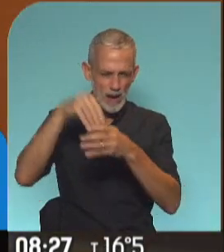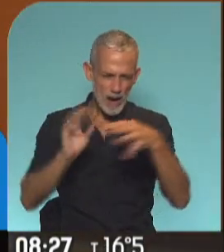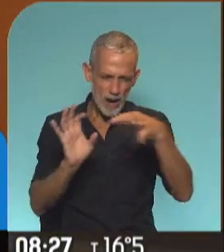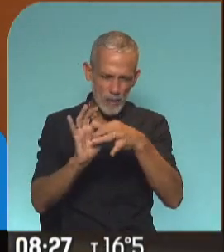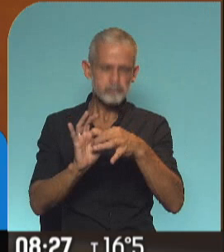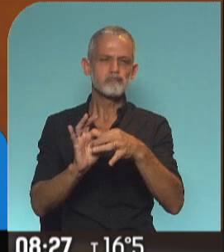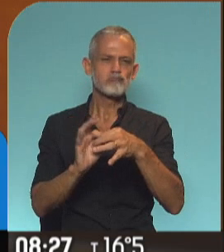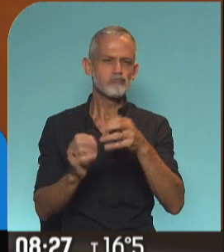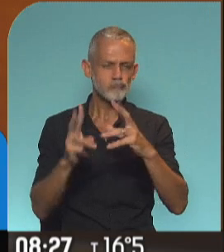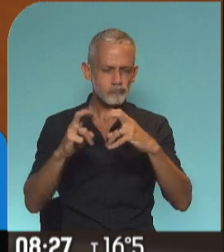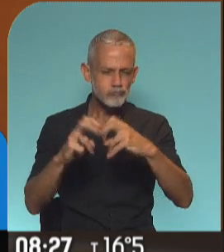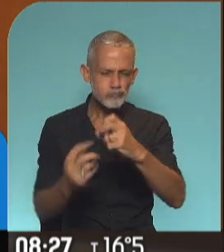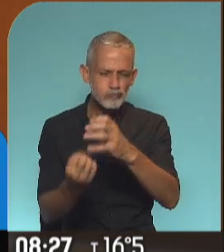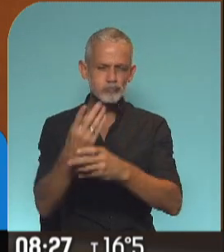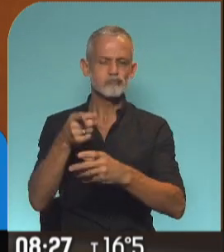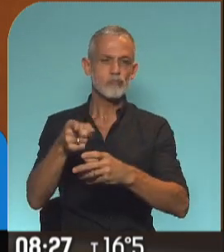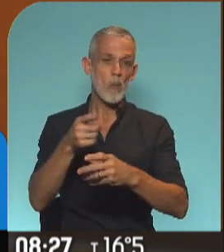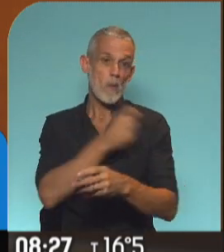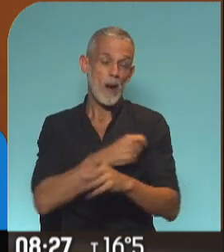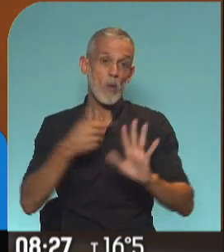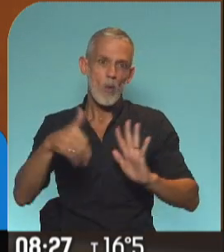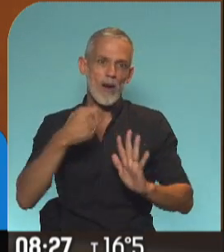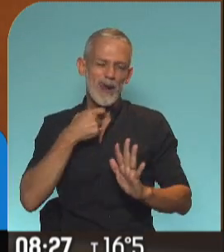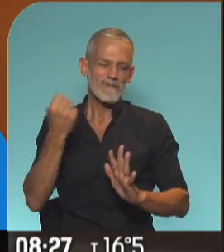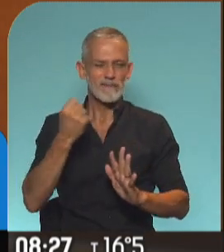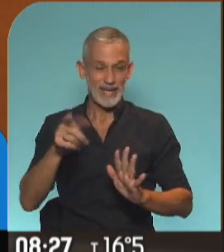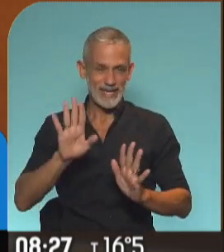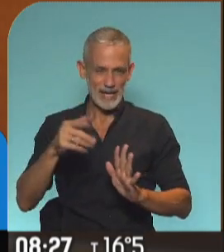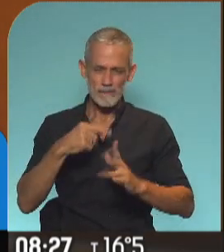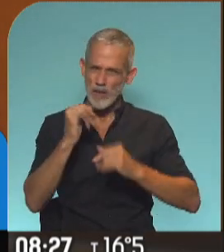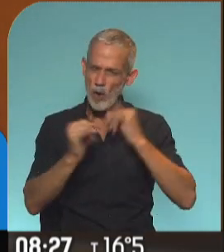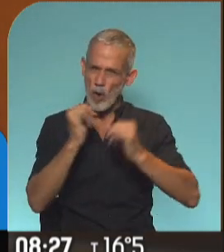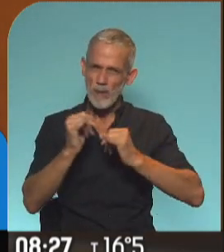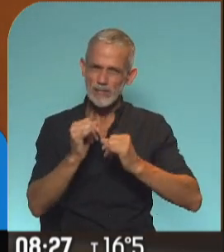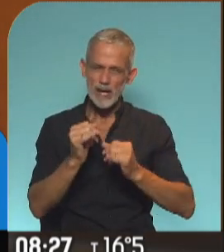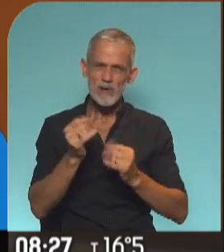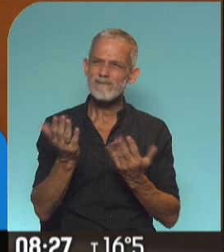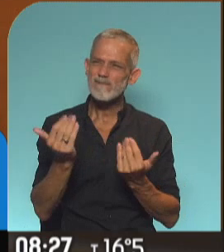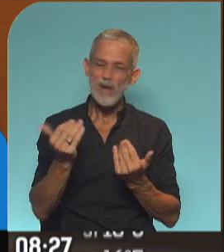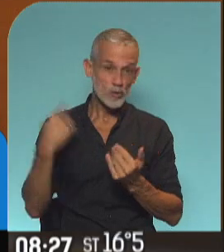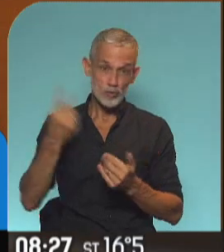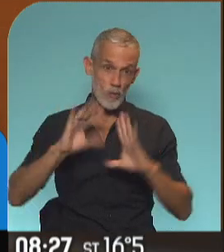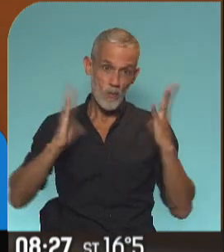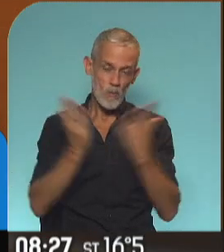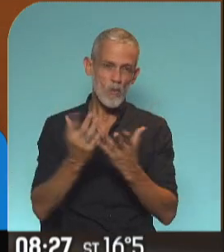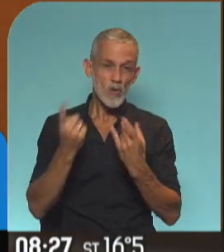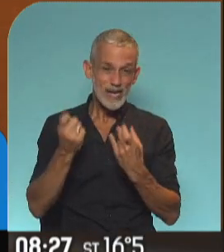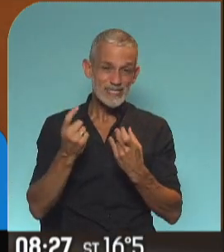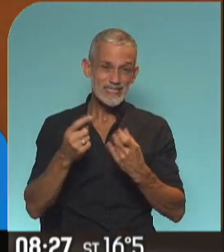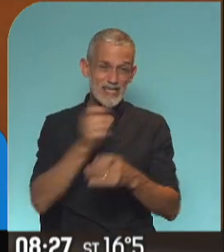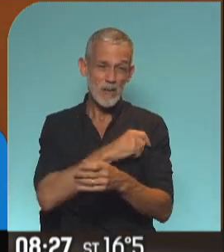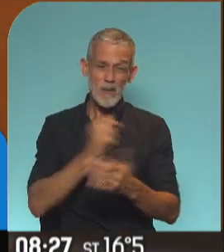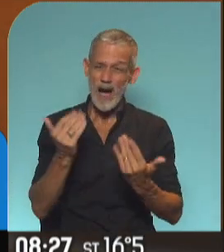pero bueno con respecto a tu primer comentario yo creo que esta gran demanda que hay de vacunas en el mundo tiene que ver